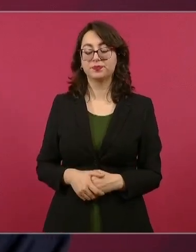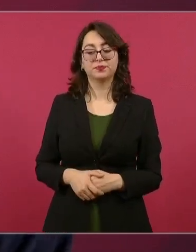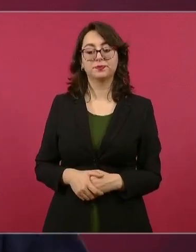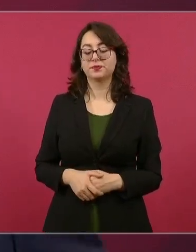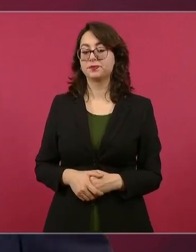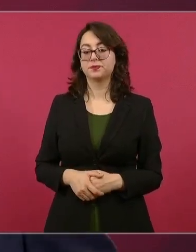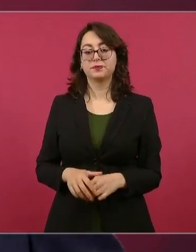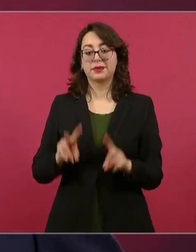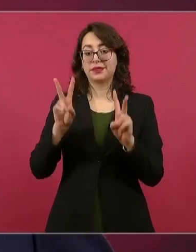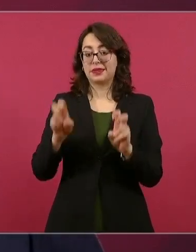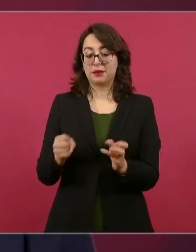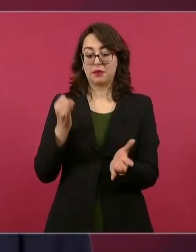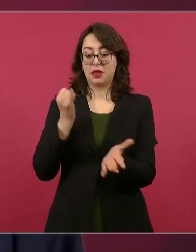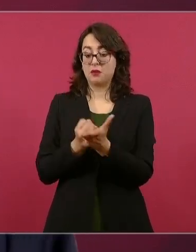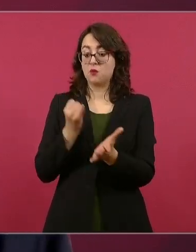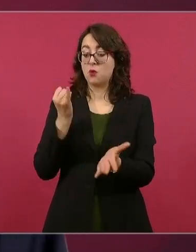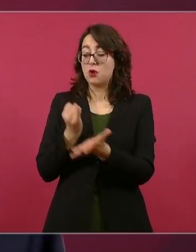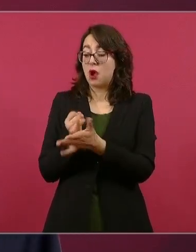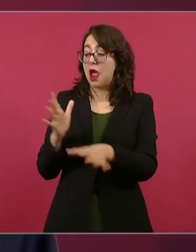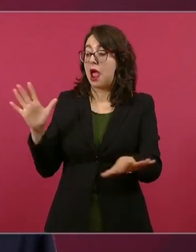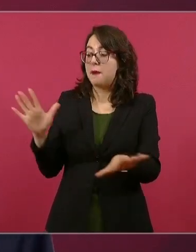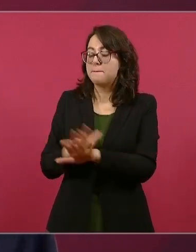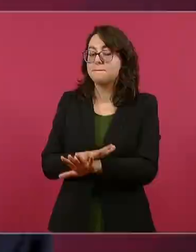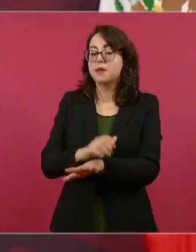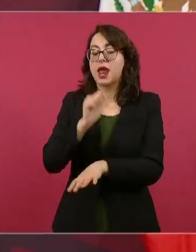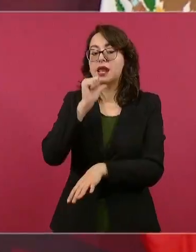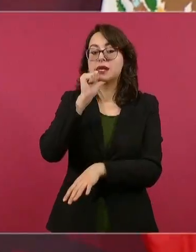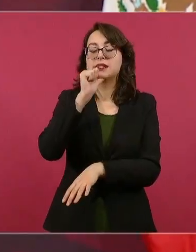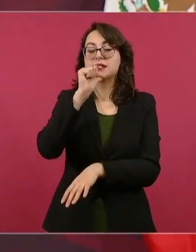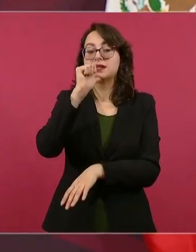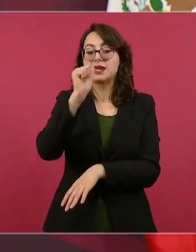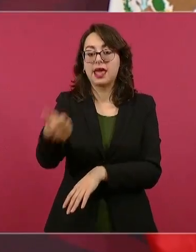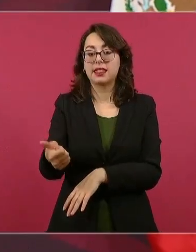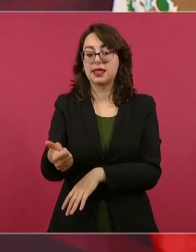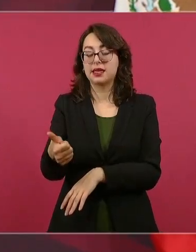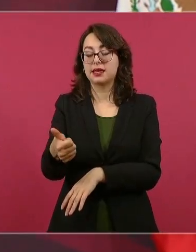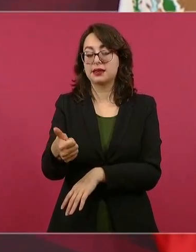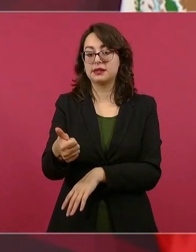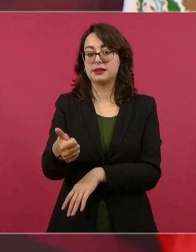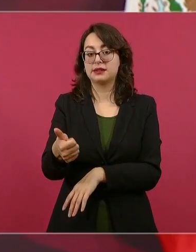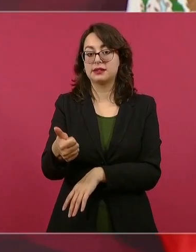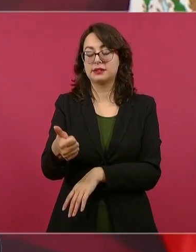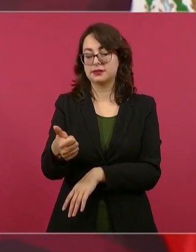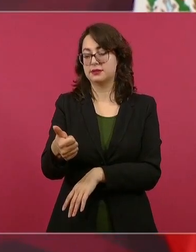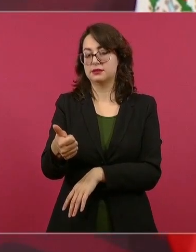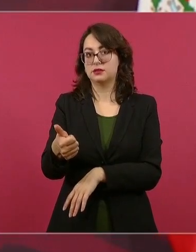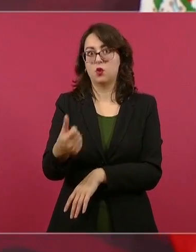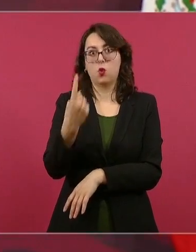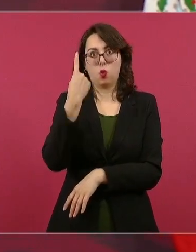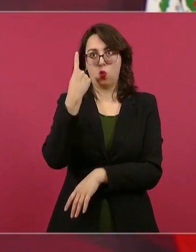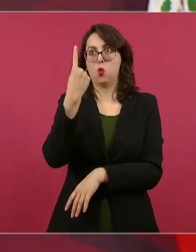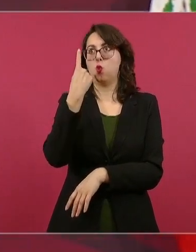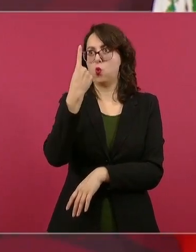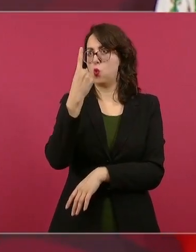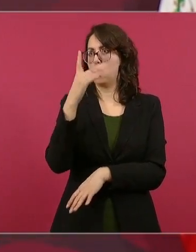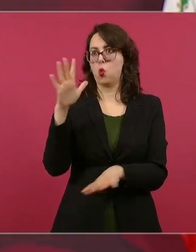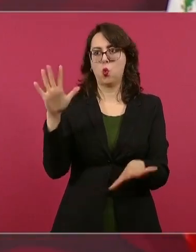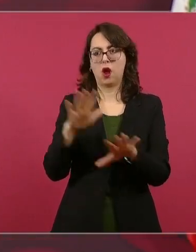fiscal, nada. Lo único que se hizo